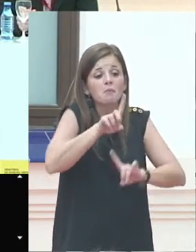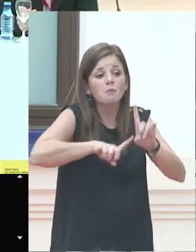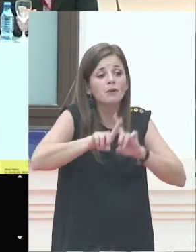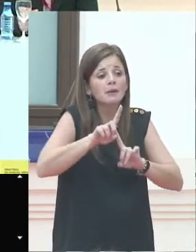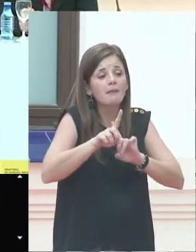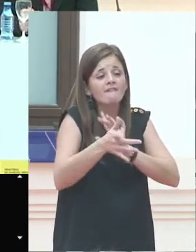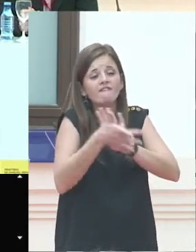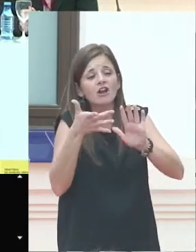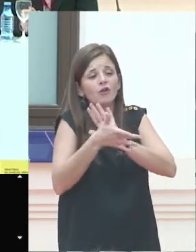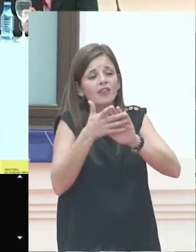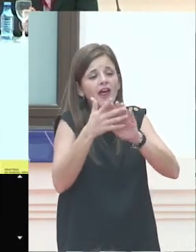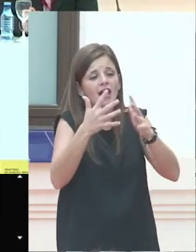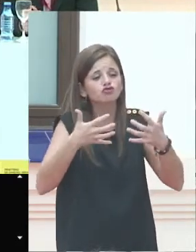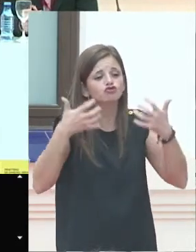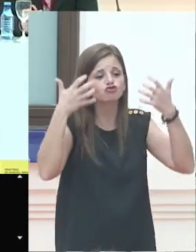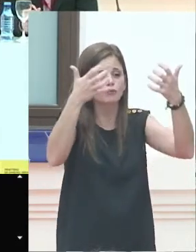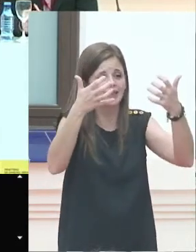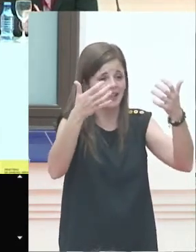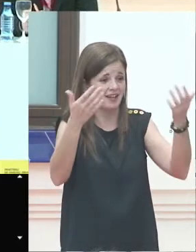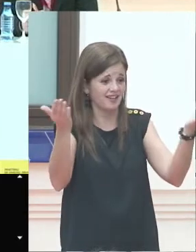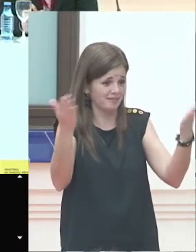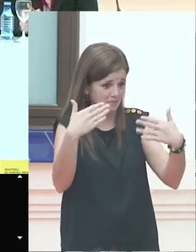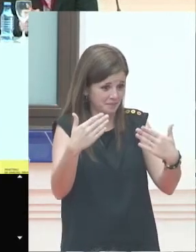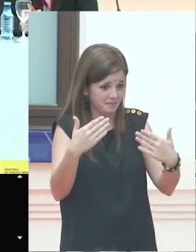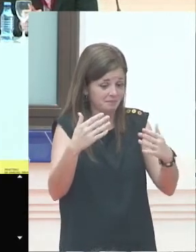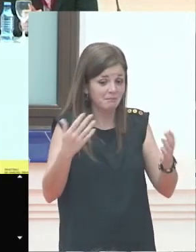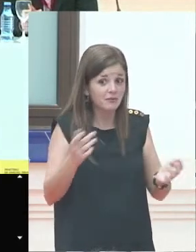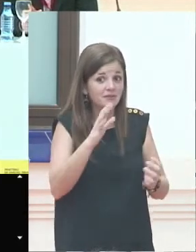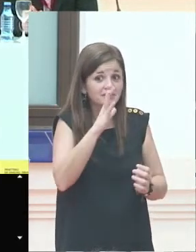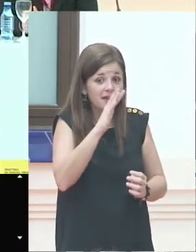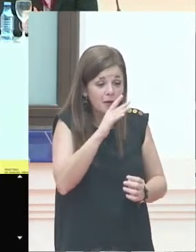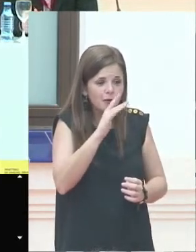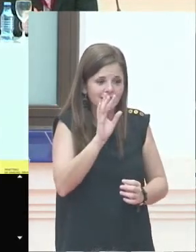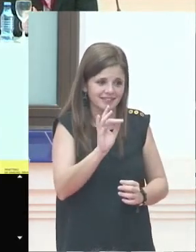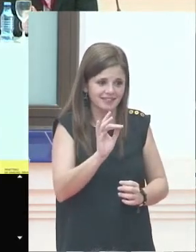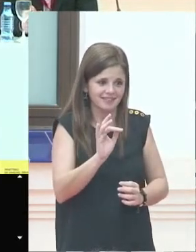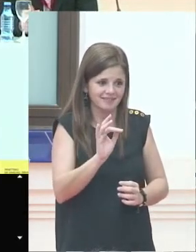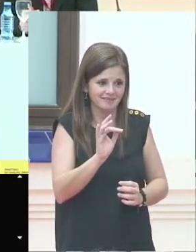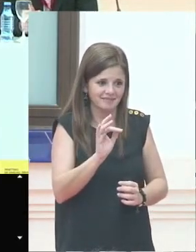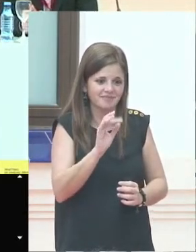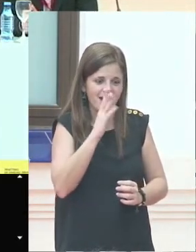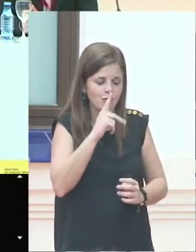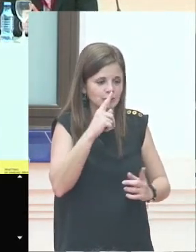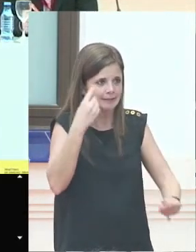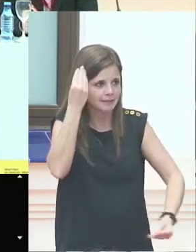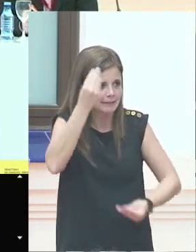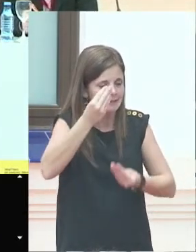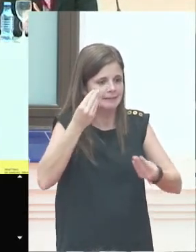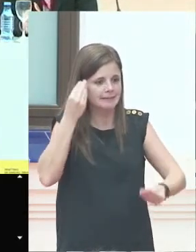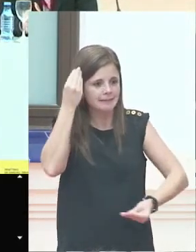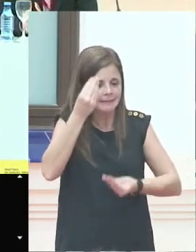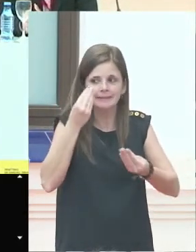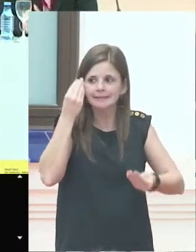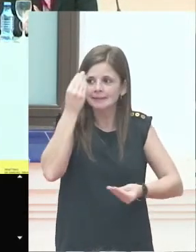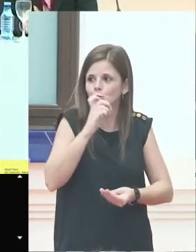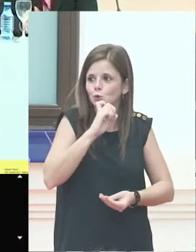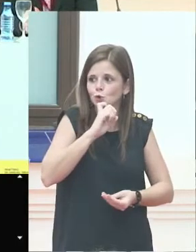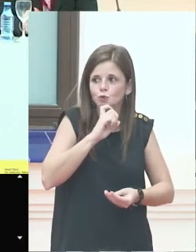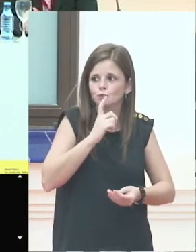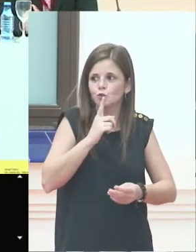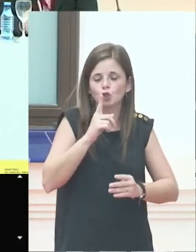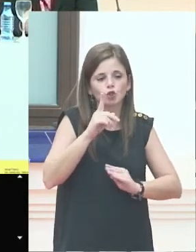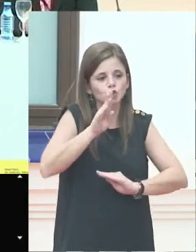de subida de los datos a los servidores, la carga. Pero ahora sí nos ha supuesto un quebradero de cabeza que hemos estado, hasta que lo hemos arreglado, 3